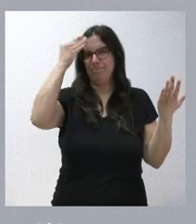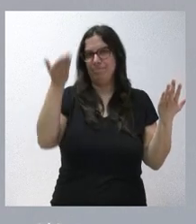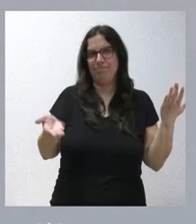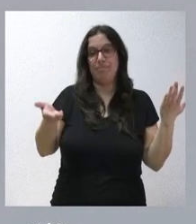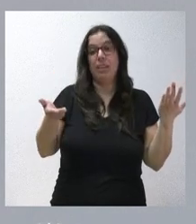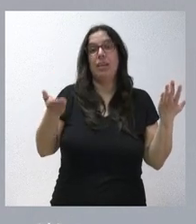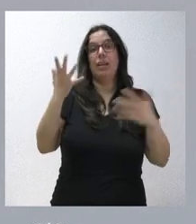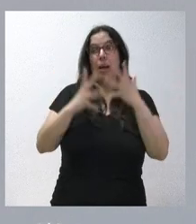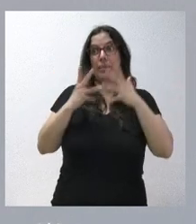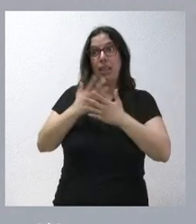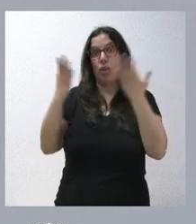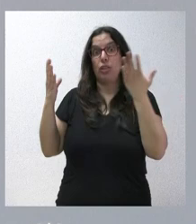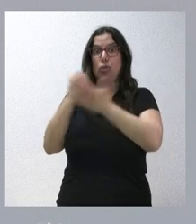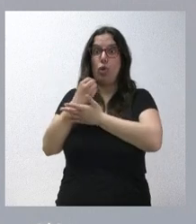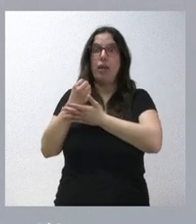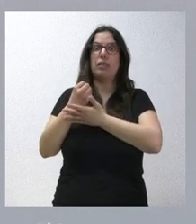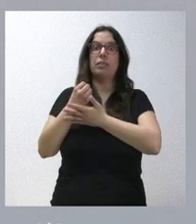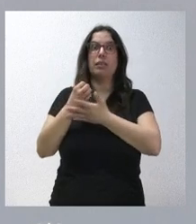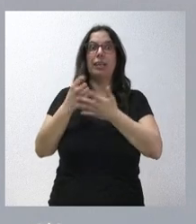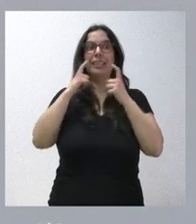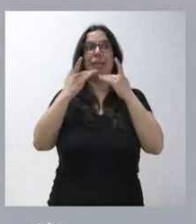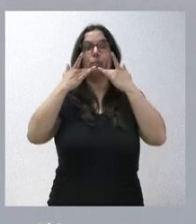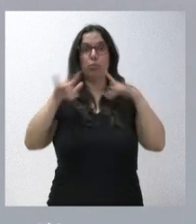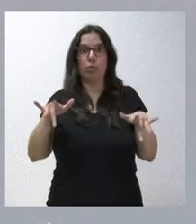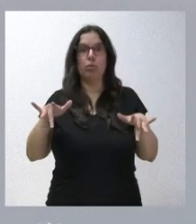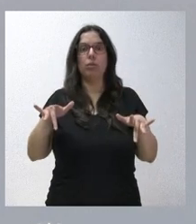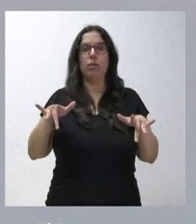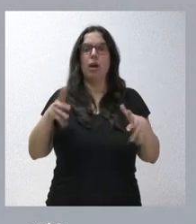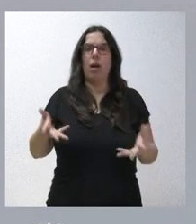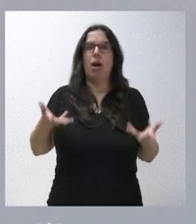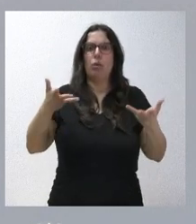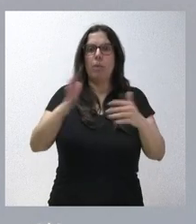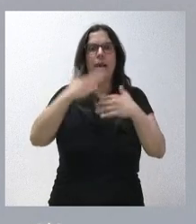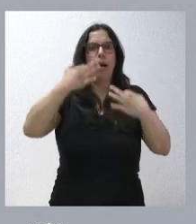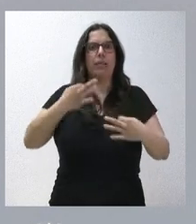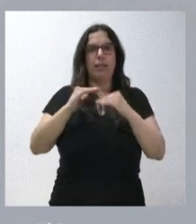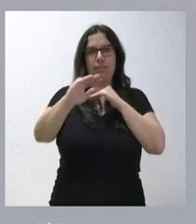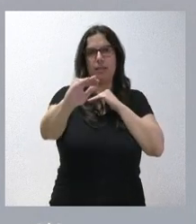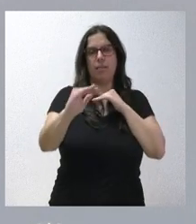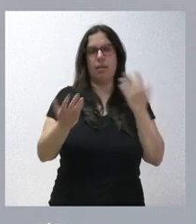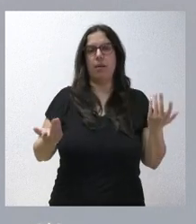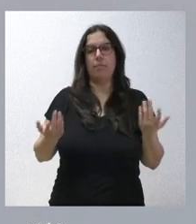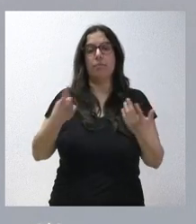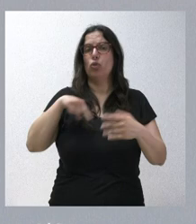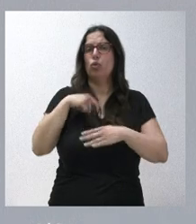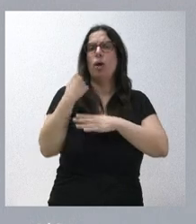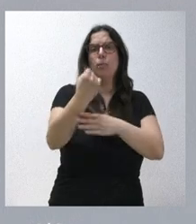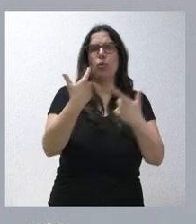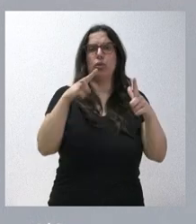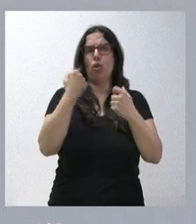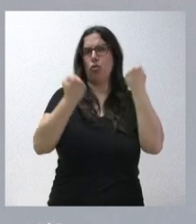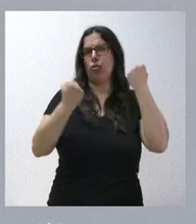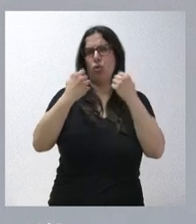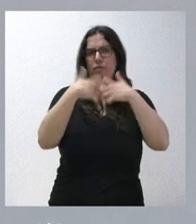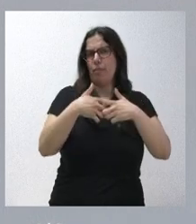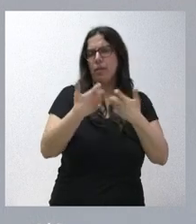de las administraciones contribuyamos desde la neutralidad tecnológica a garantizar este hecho nuestro apoyo al sector del automóvil es muy evidente y es